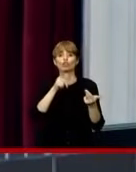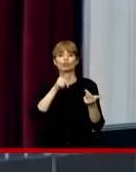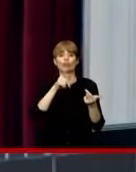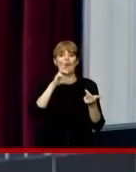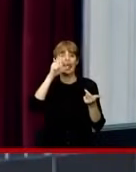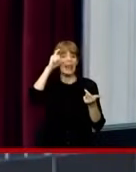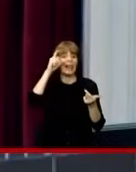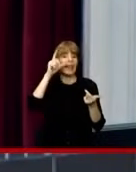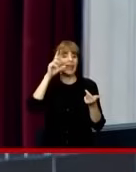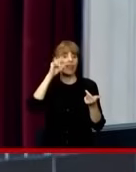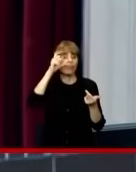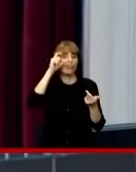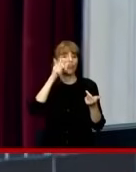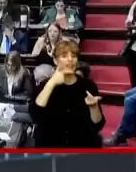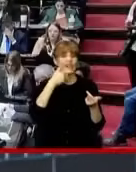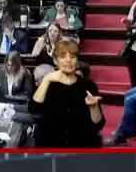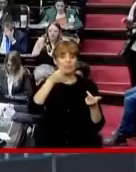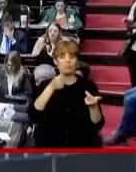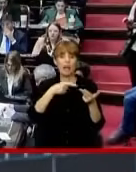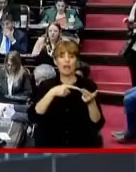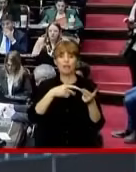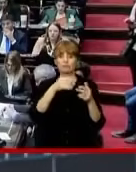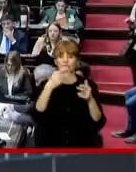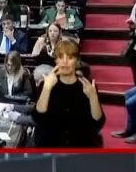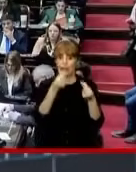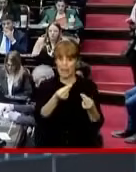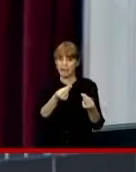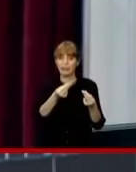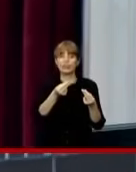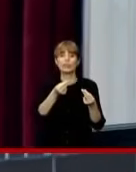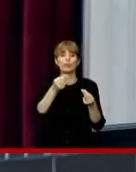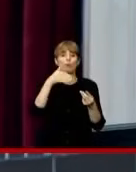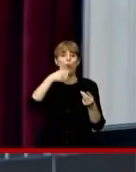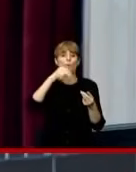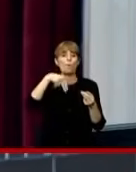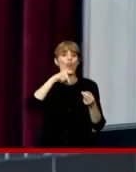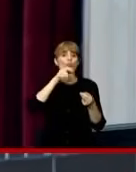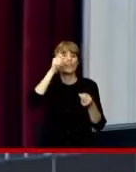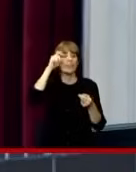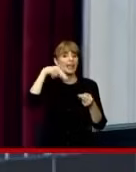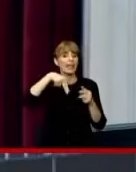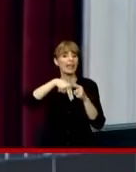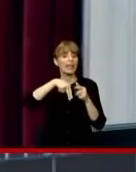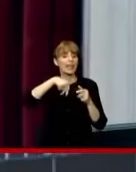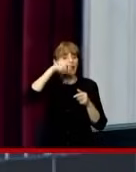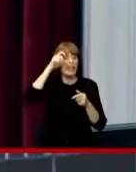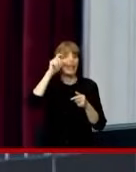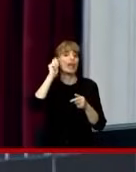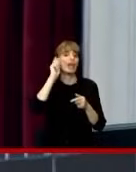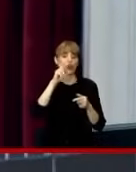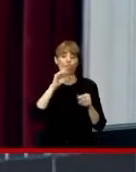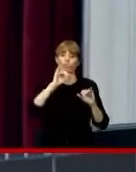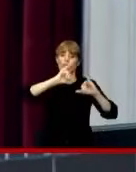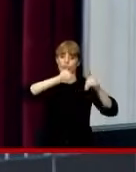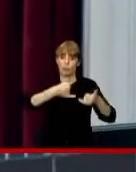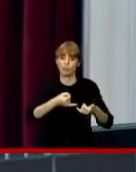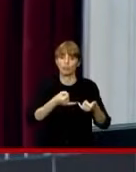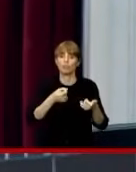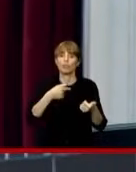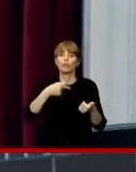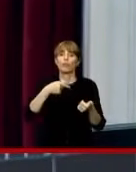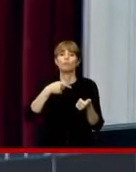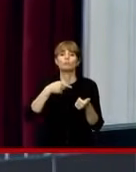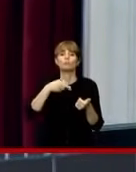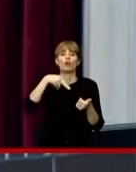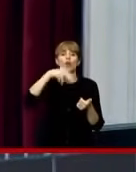valor positivo la idea de recular. Claro. Una cosa es querer acordar, tener iniciativa para